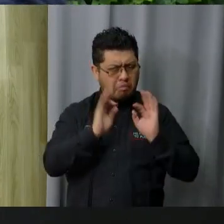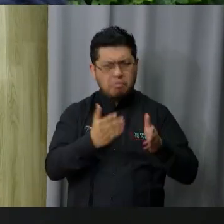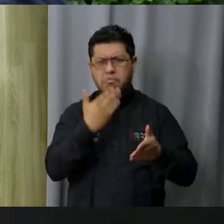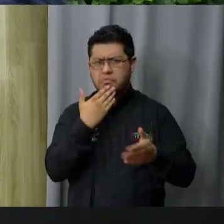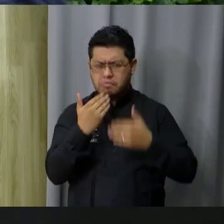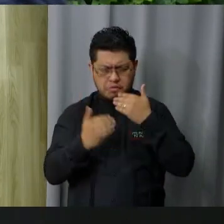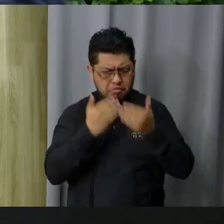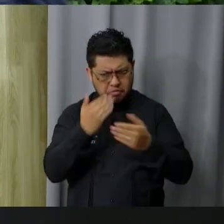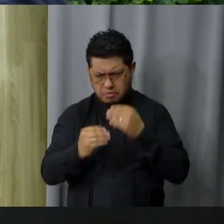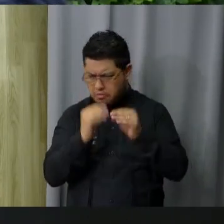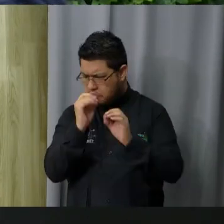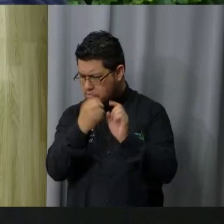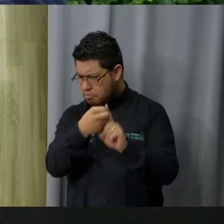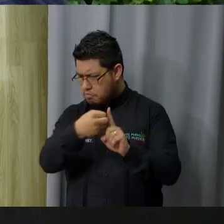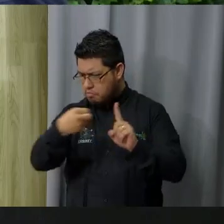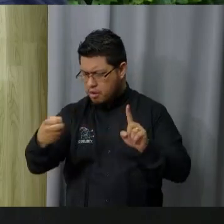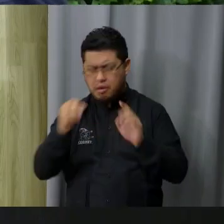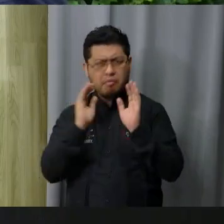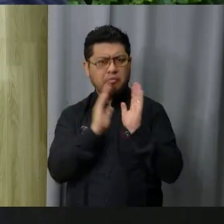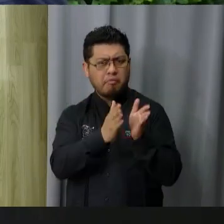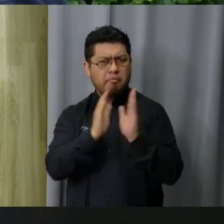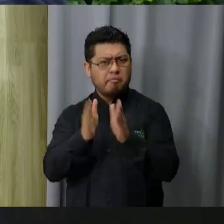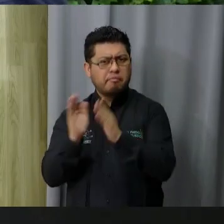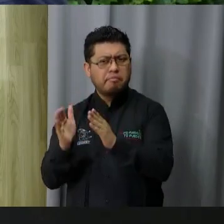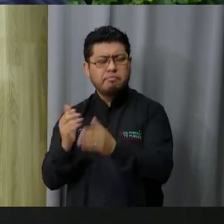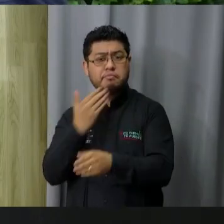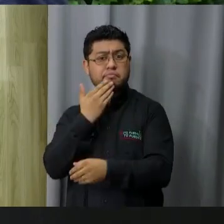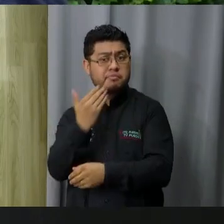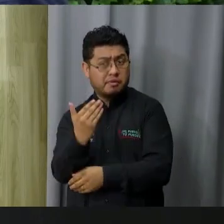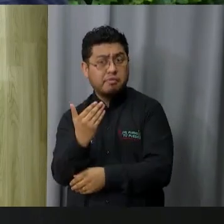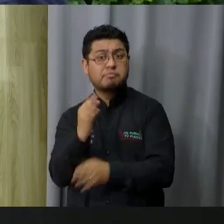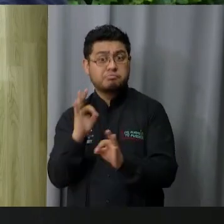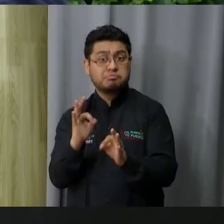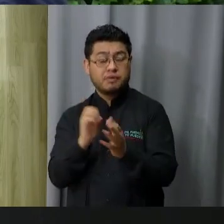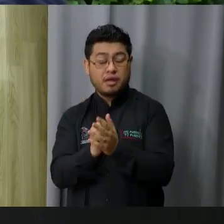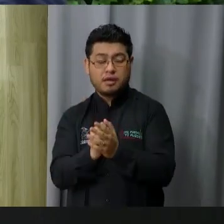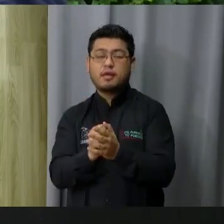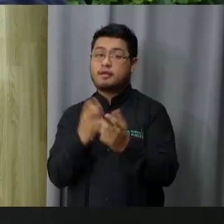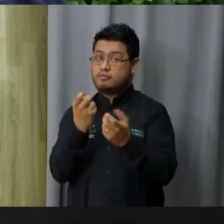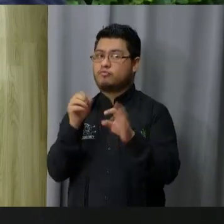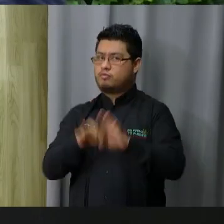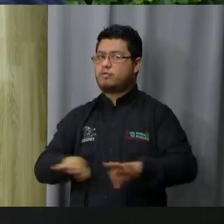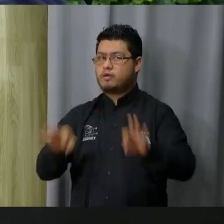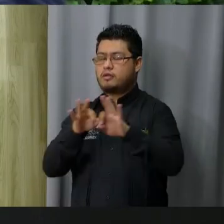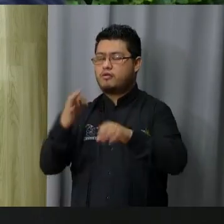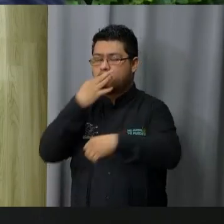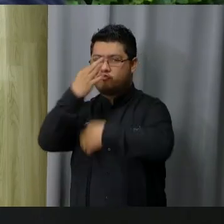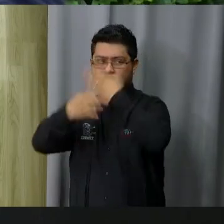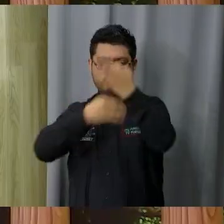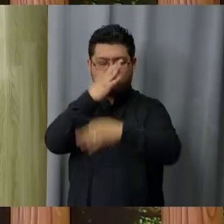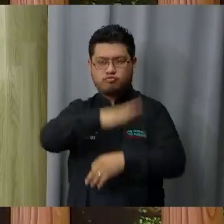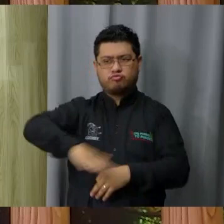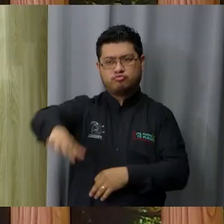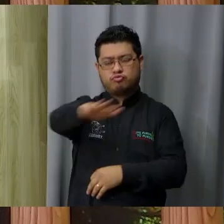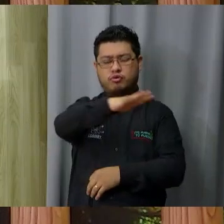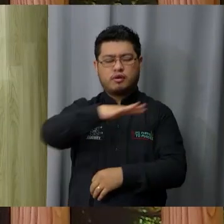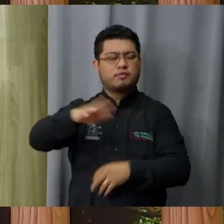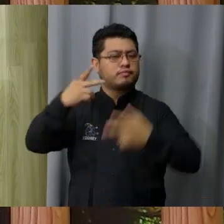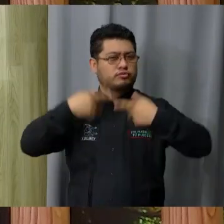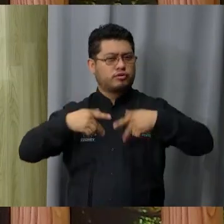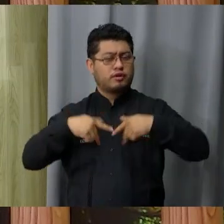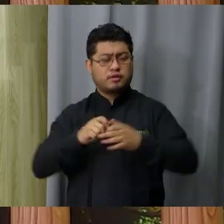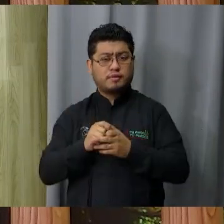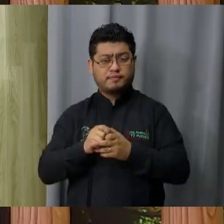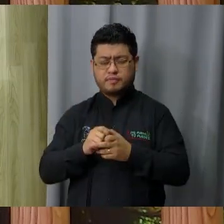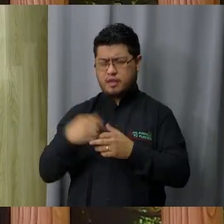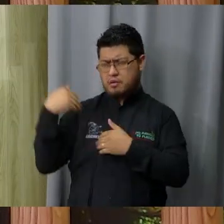llegando a la gente, que creo que es ahora sí que el objeto principal de la campaña. Bueno, la pasarela es el miércoles 22,